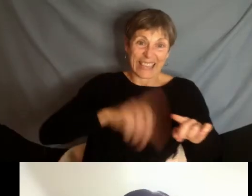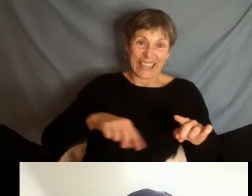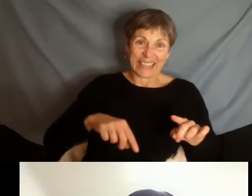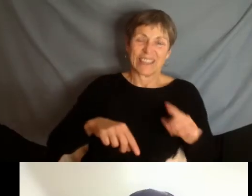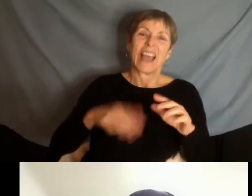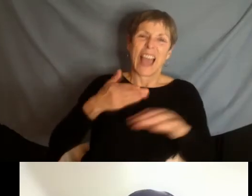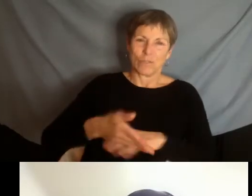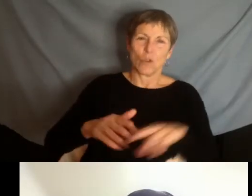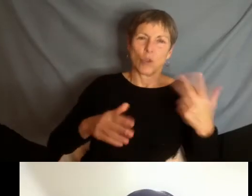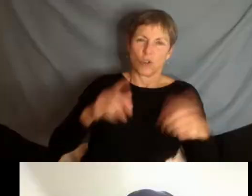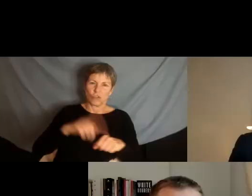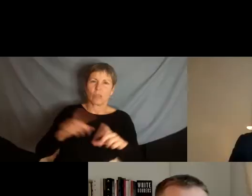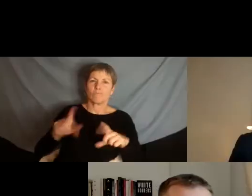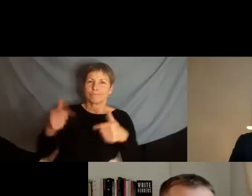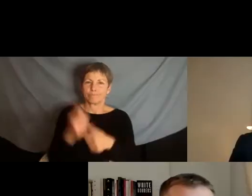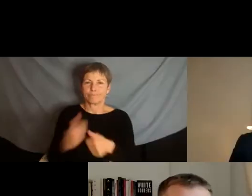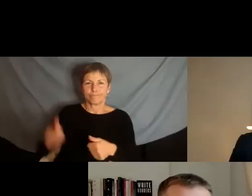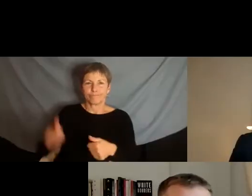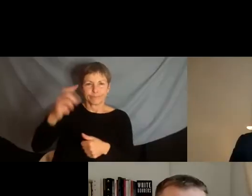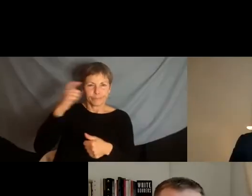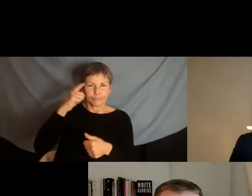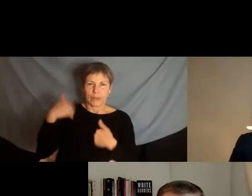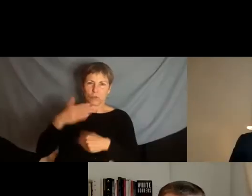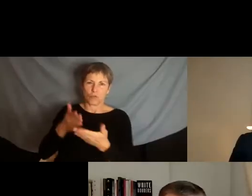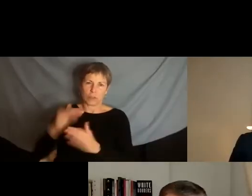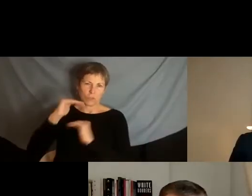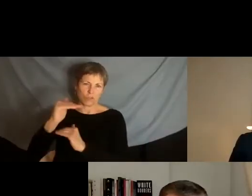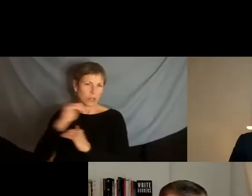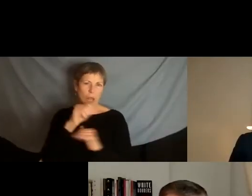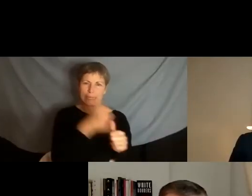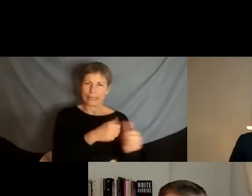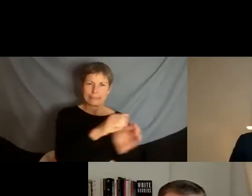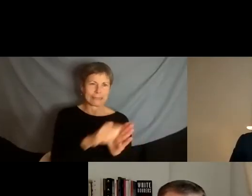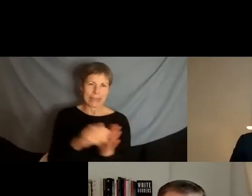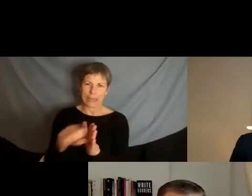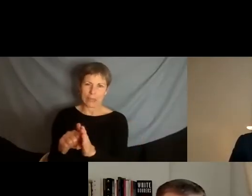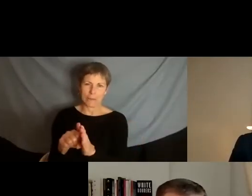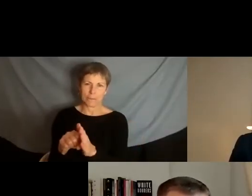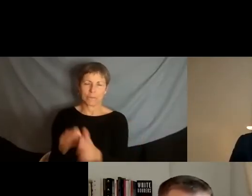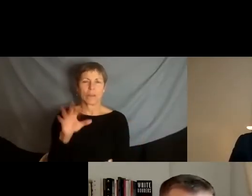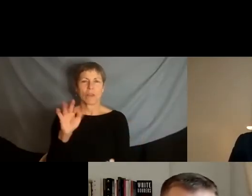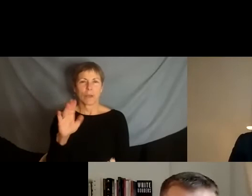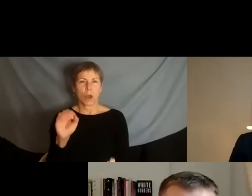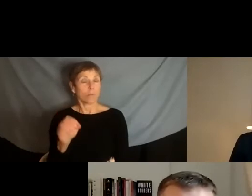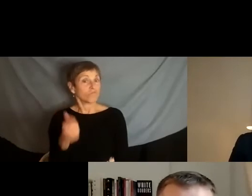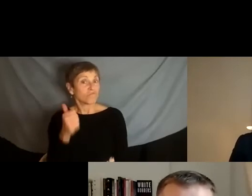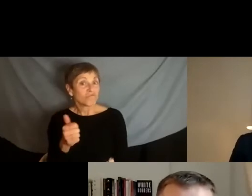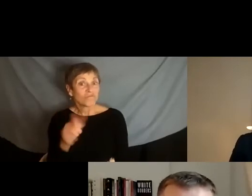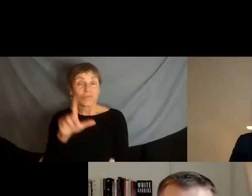el gobierno federal que podía restringir quién podía entrar al territorio federal. Muchísimas gracias. Tenemos alrededor de 20